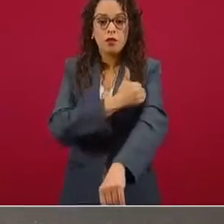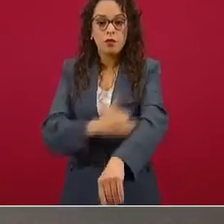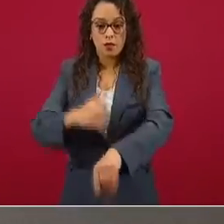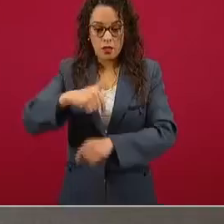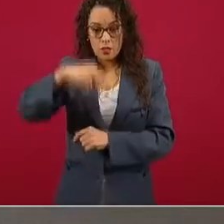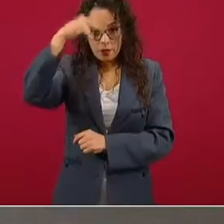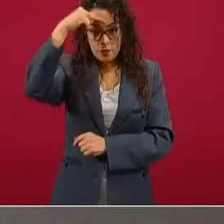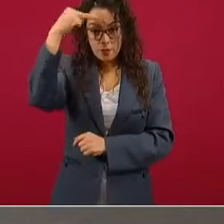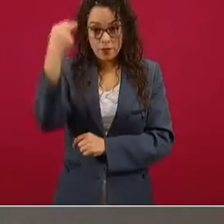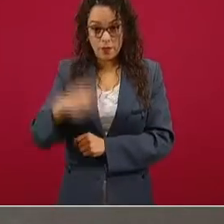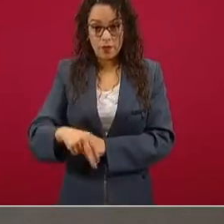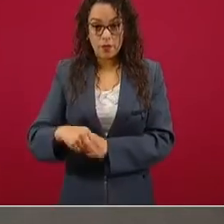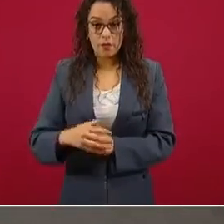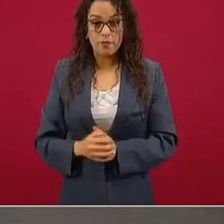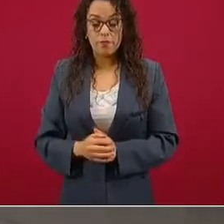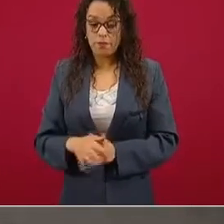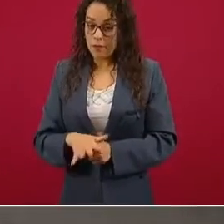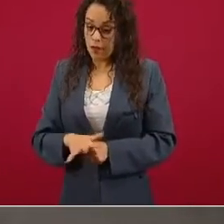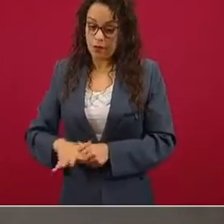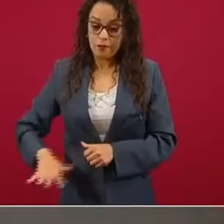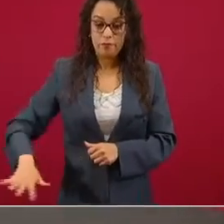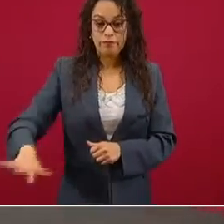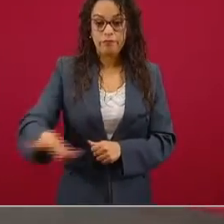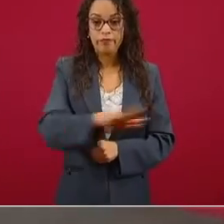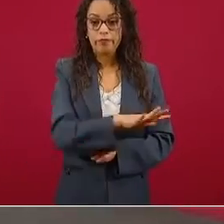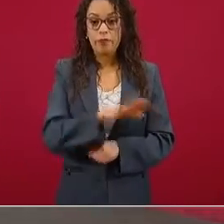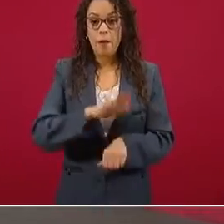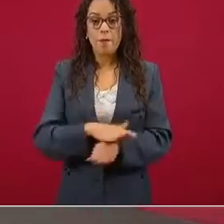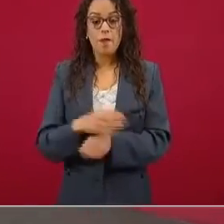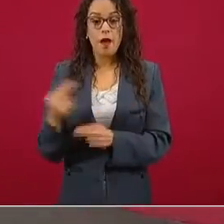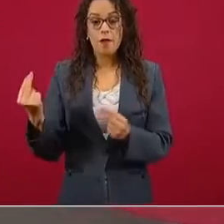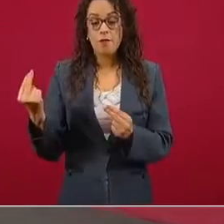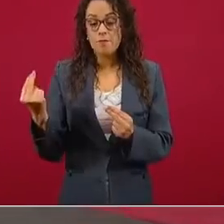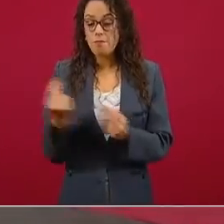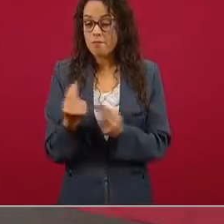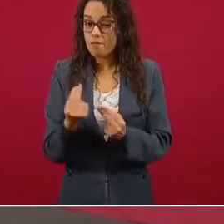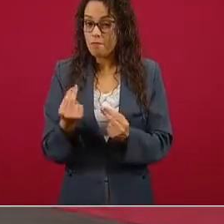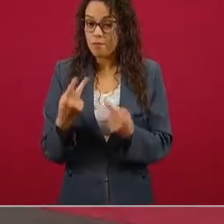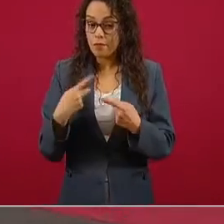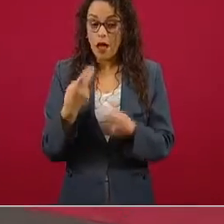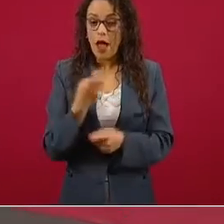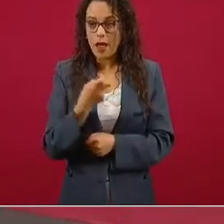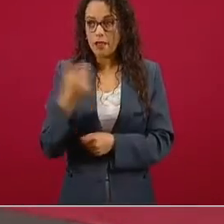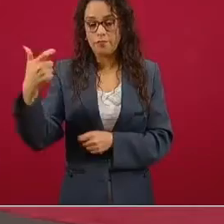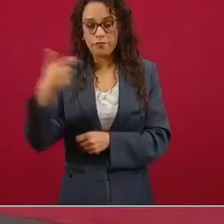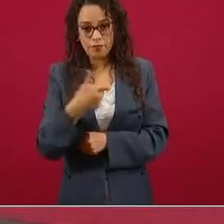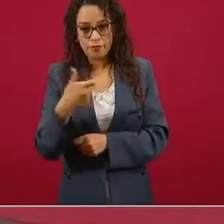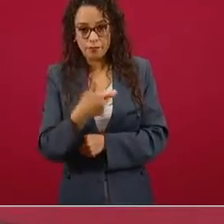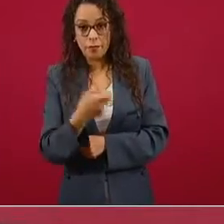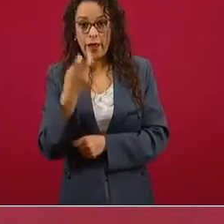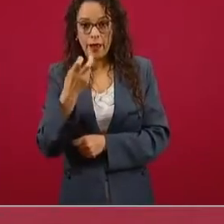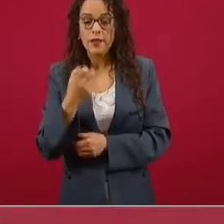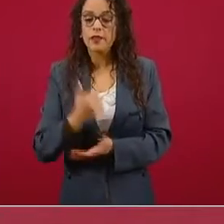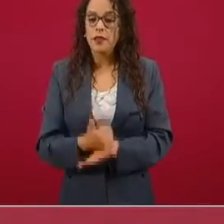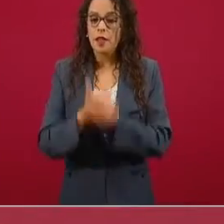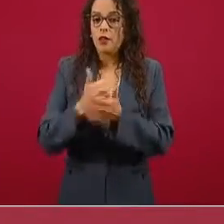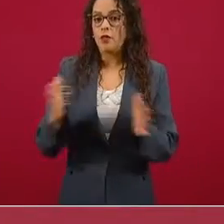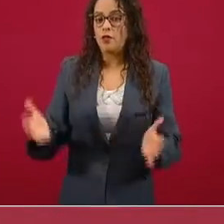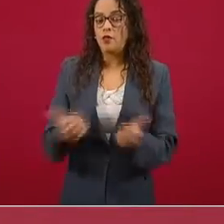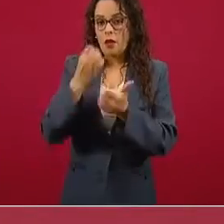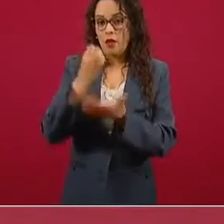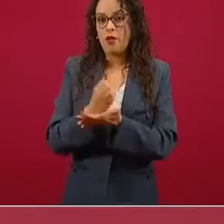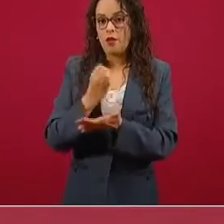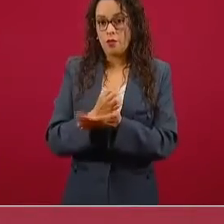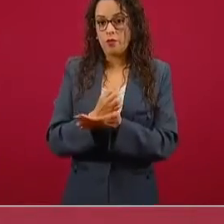mexicanas. Y llega abajo y reactiva la economía y permite que la gente